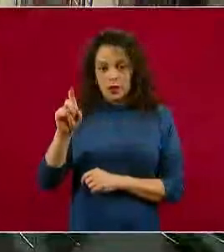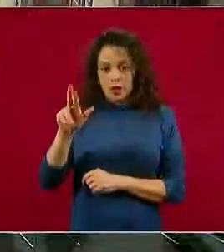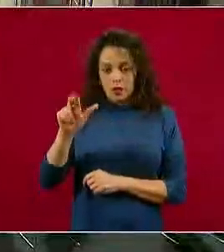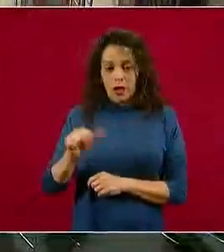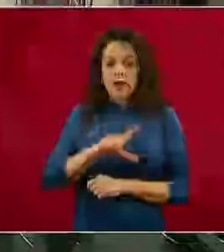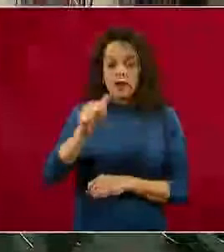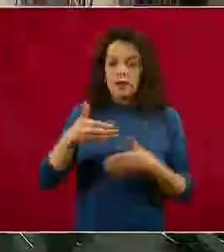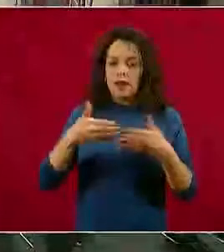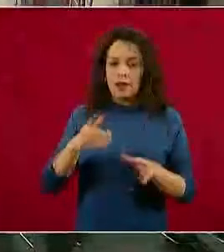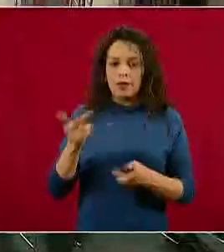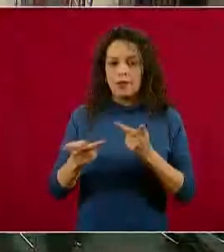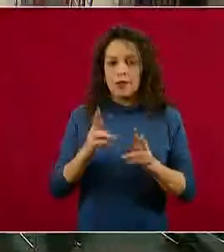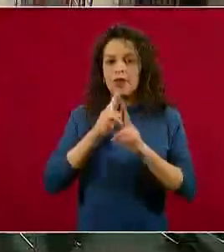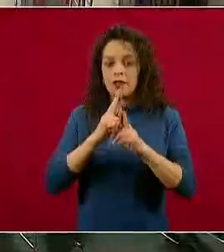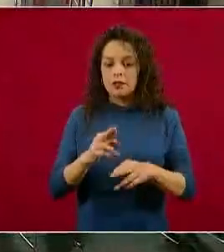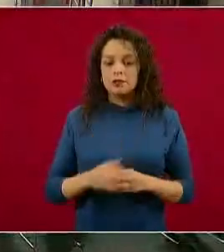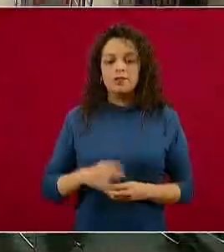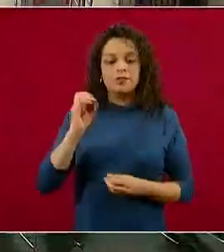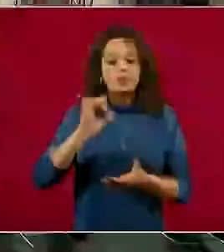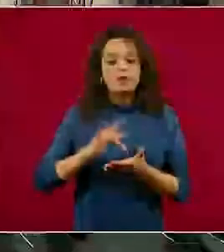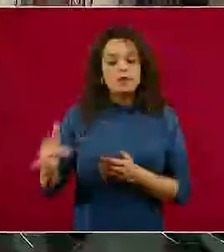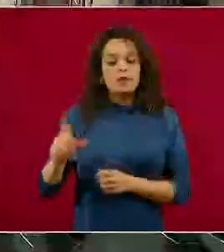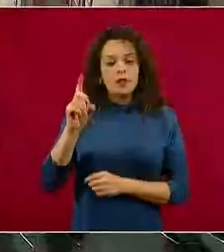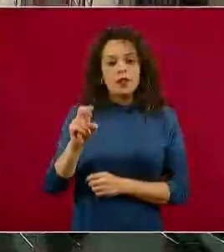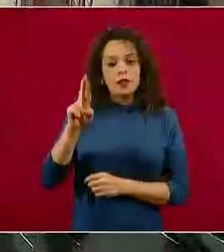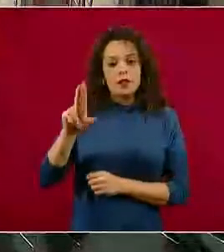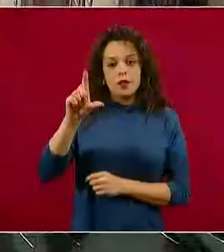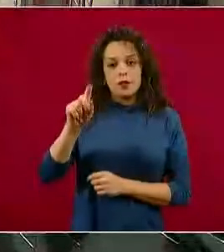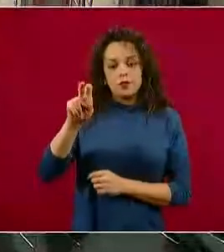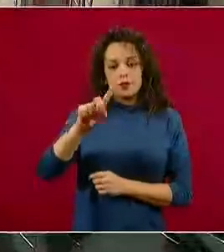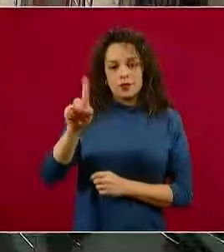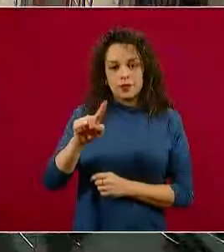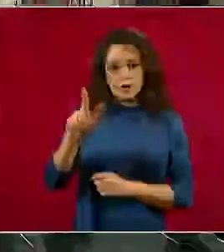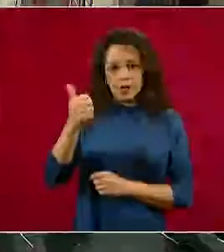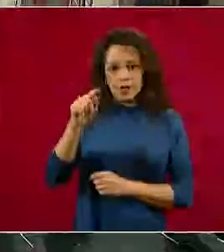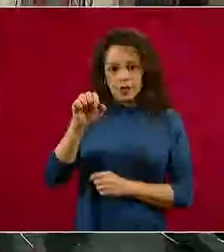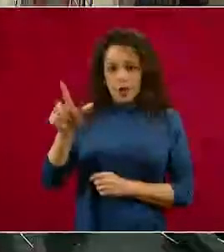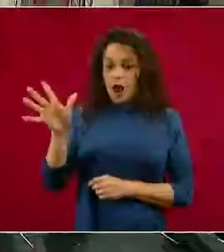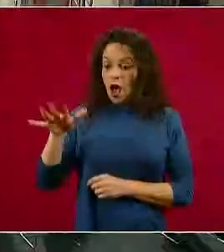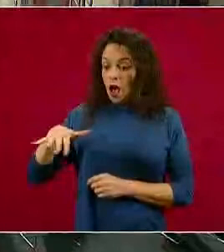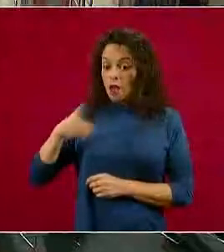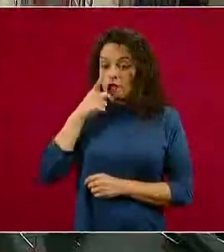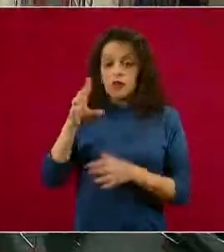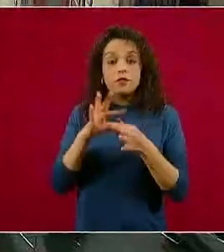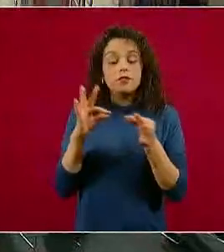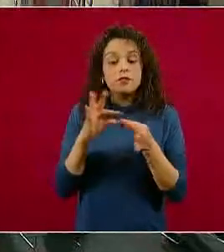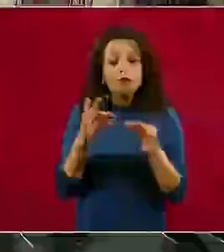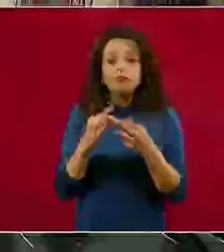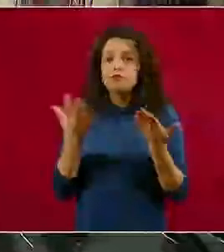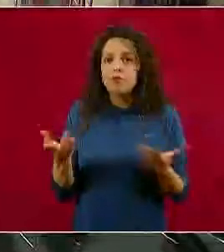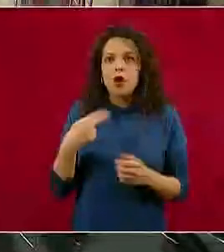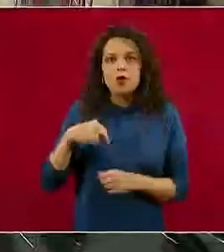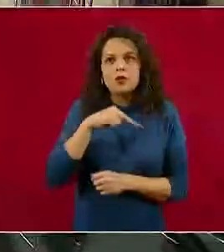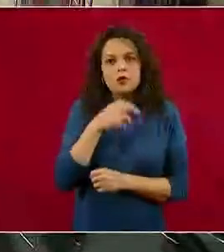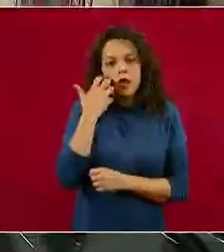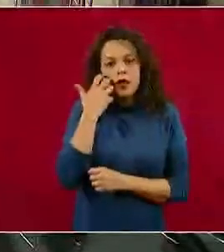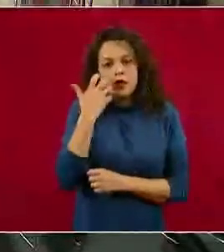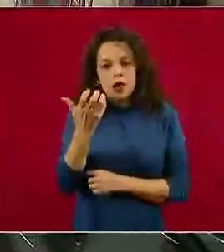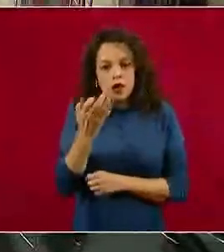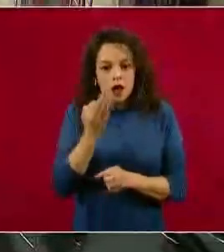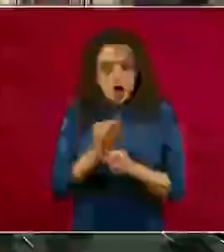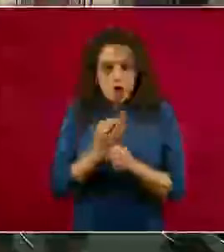gracias, doctor López-Gatell. Buenas noches. Y como comentó el doctor López-Gatell, queremos tener